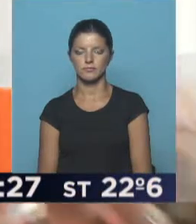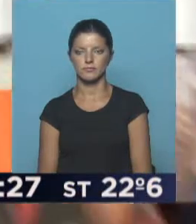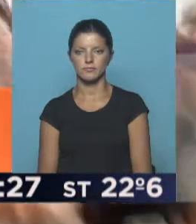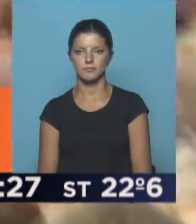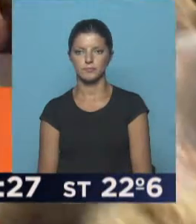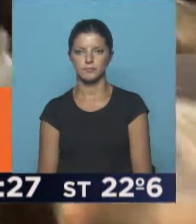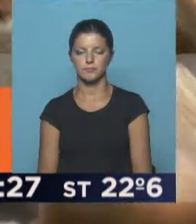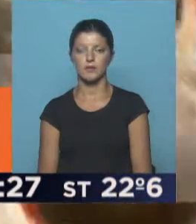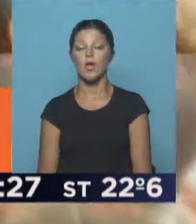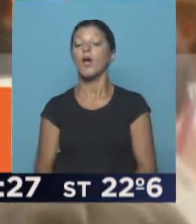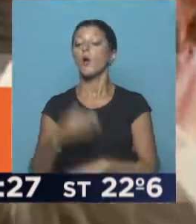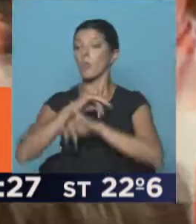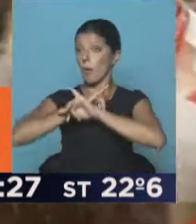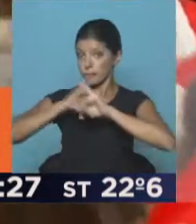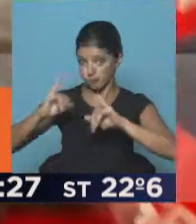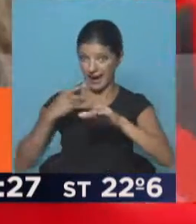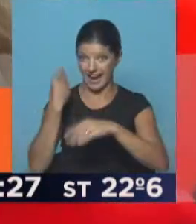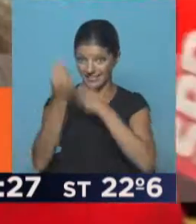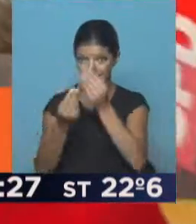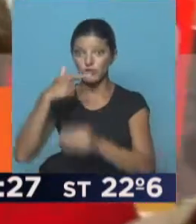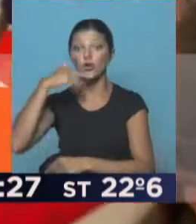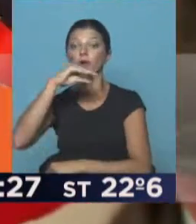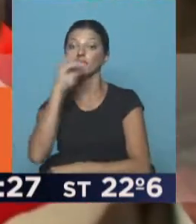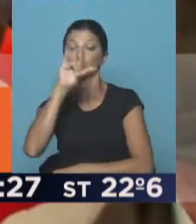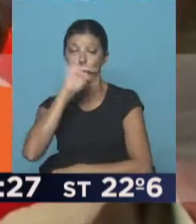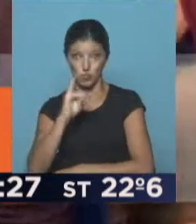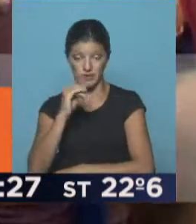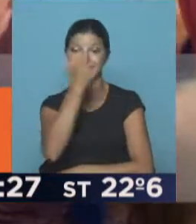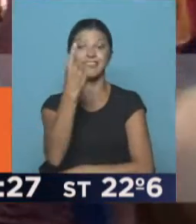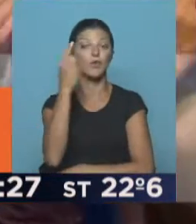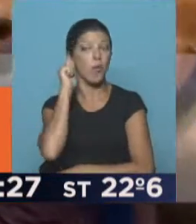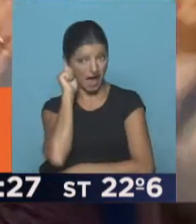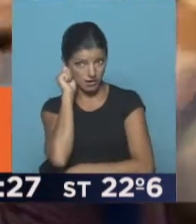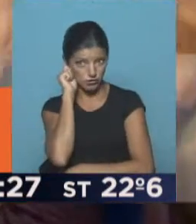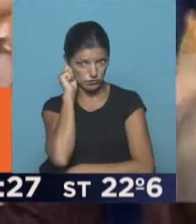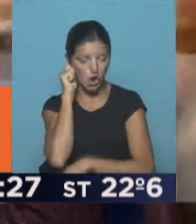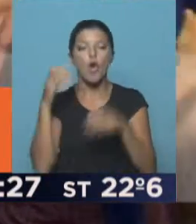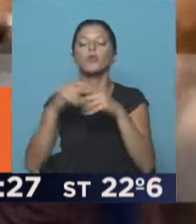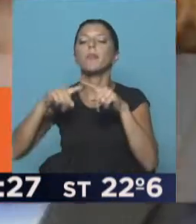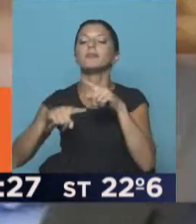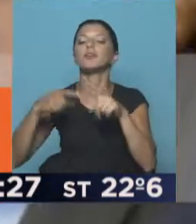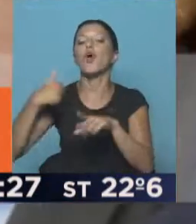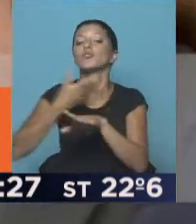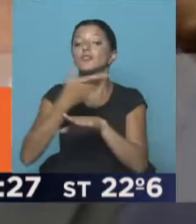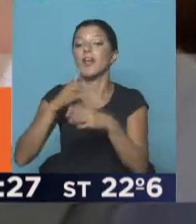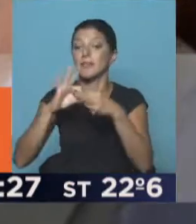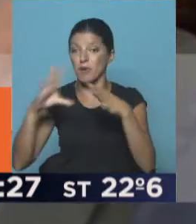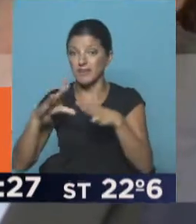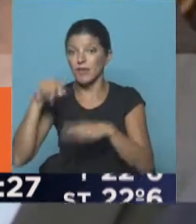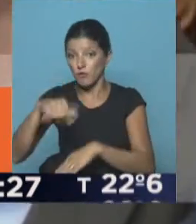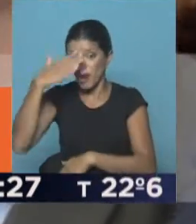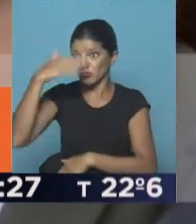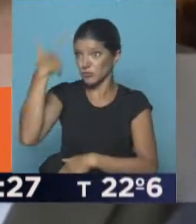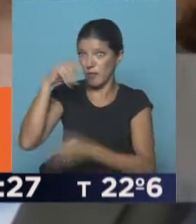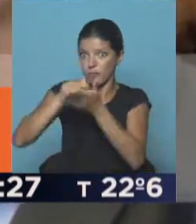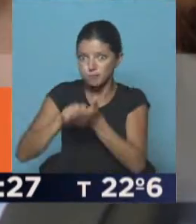Apenas se anunció la candidatura de Schulz, de 61 años, la socialdemocracia se puso por primera vez al frente de las encuestas de intención de voto